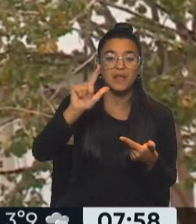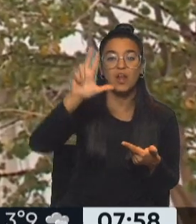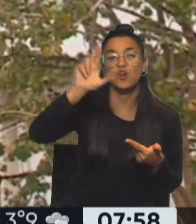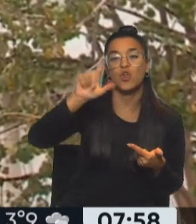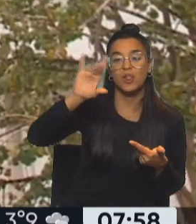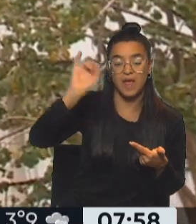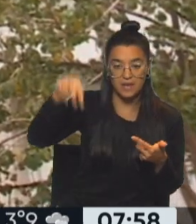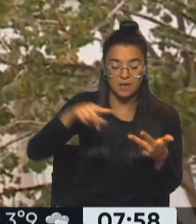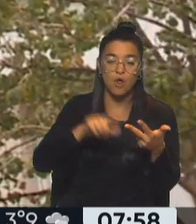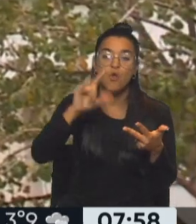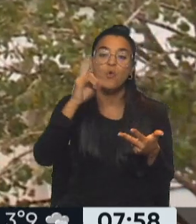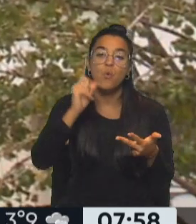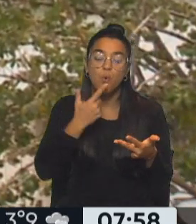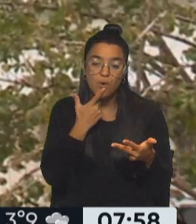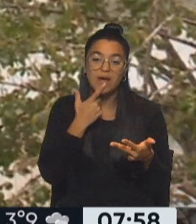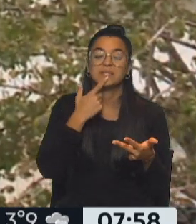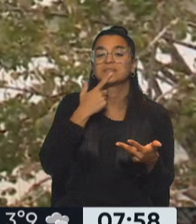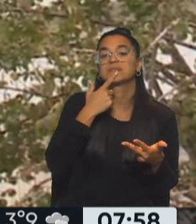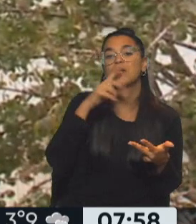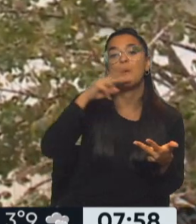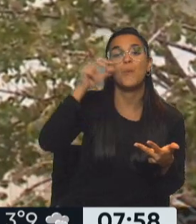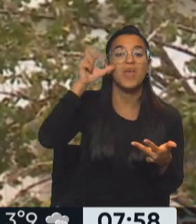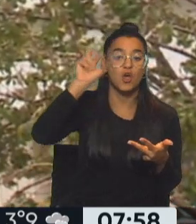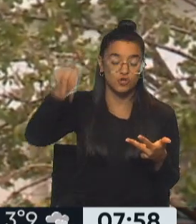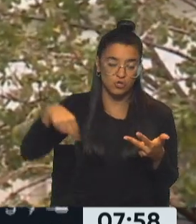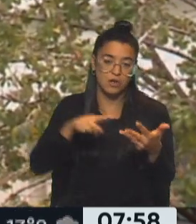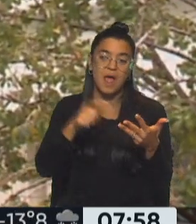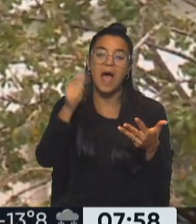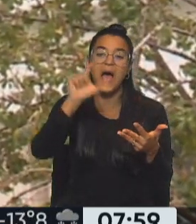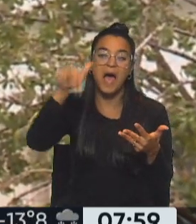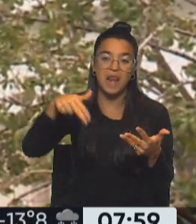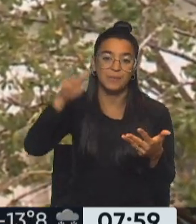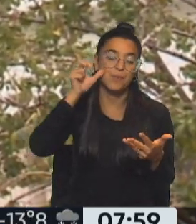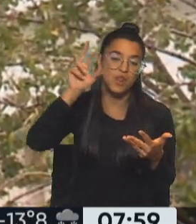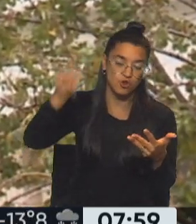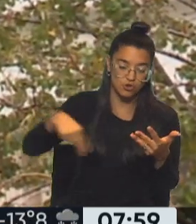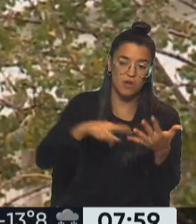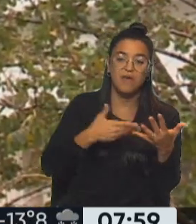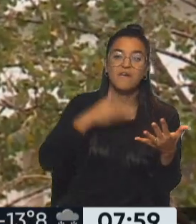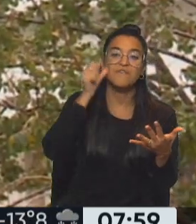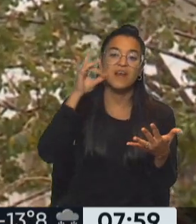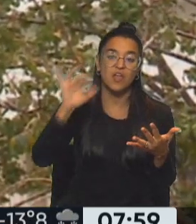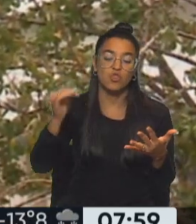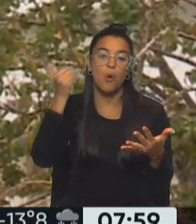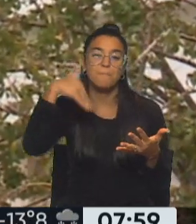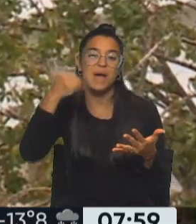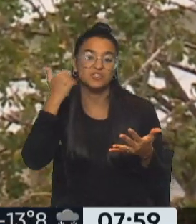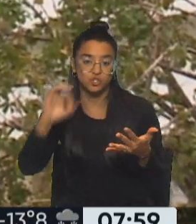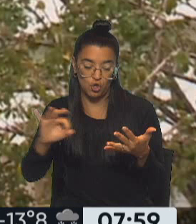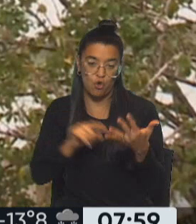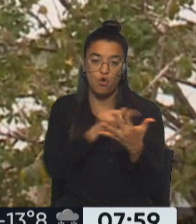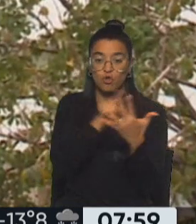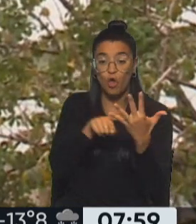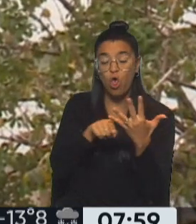Roldán, Lucas Raúl Daniel Verón, Alan Ariel Verón y Fernando Maggio, todos